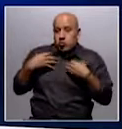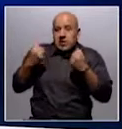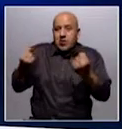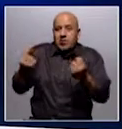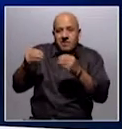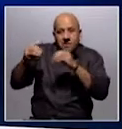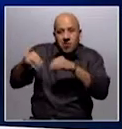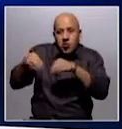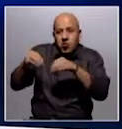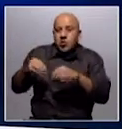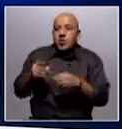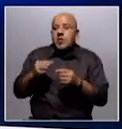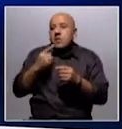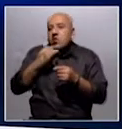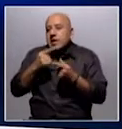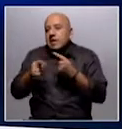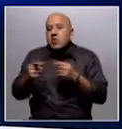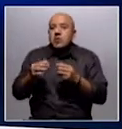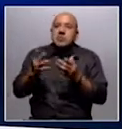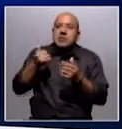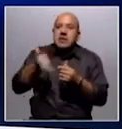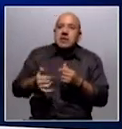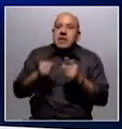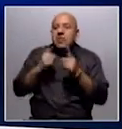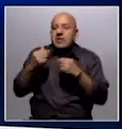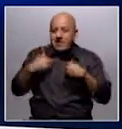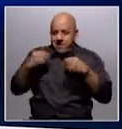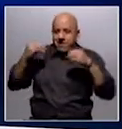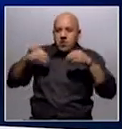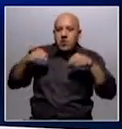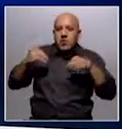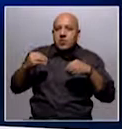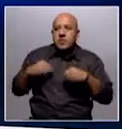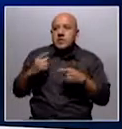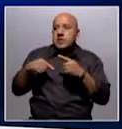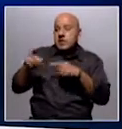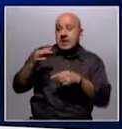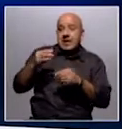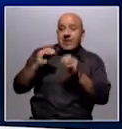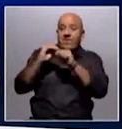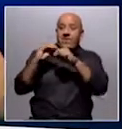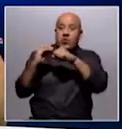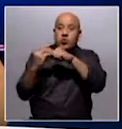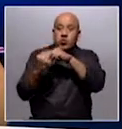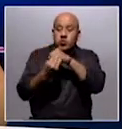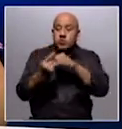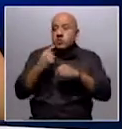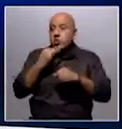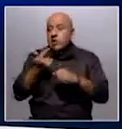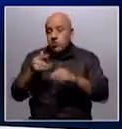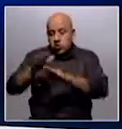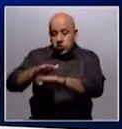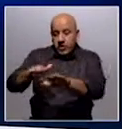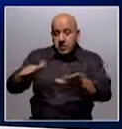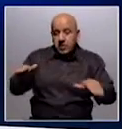salud o presentan cuadros por ejemplo alguna patología que ya los debilita no son tan inmunes al virus digamos como por ejemplo los niños verdad